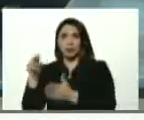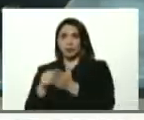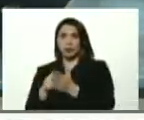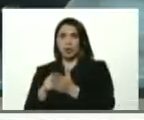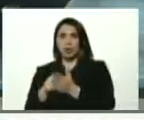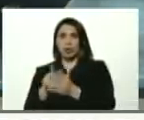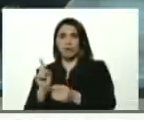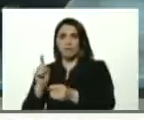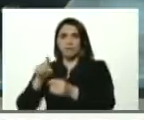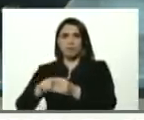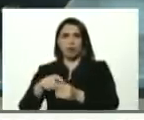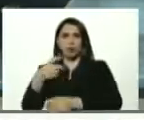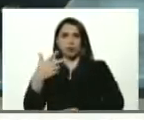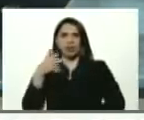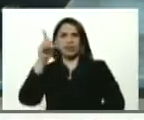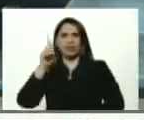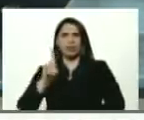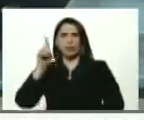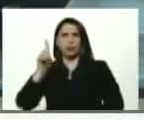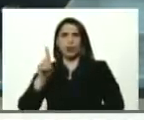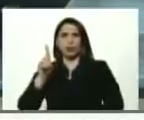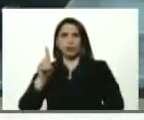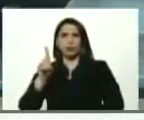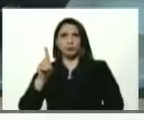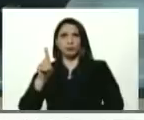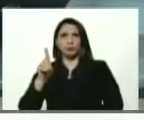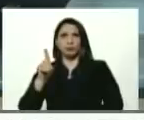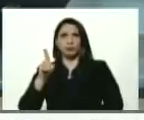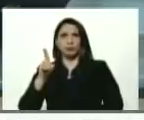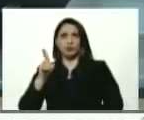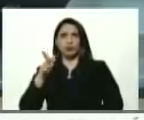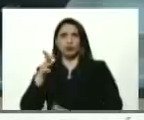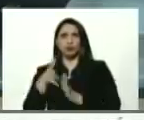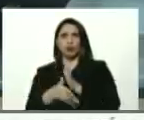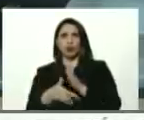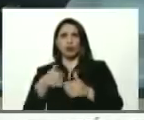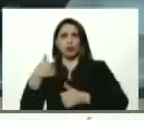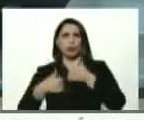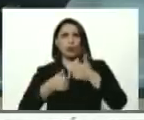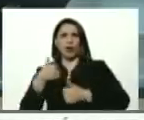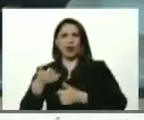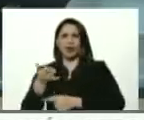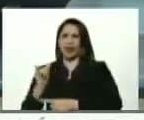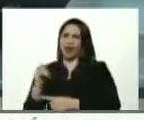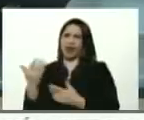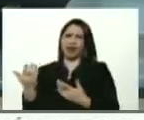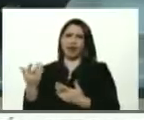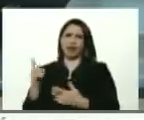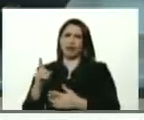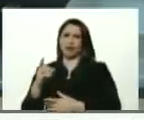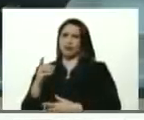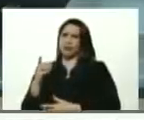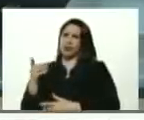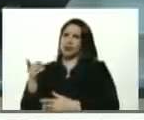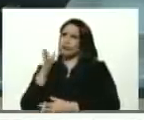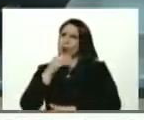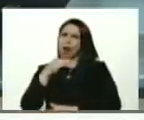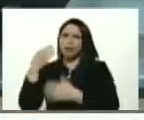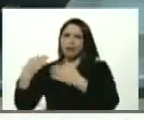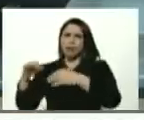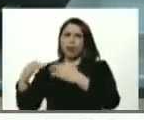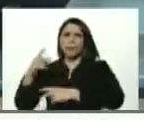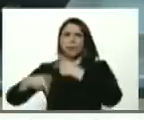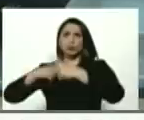de incorporar a tres diputados sobre los cuales hubo impugnación por irregularidades en el